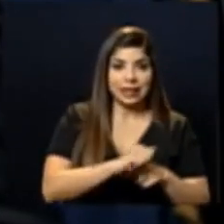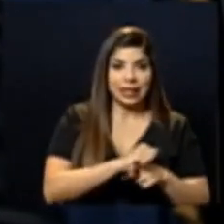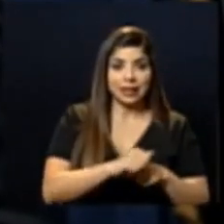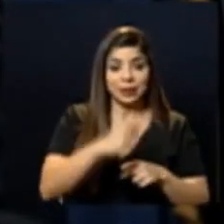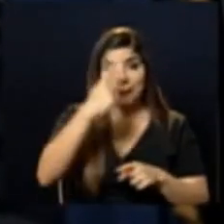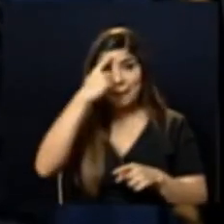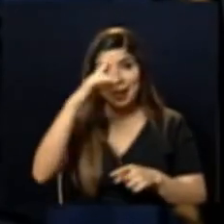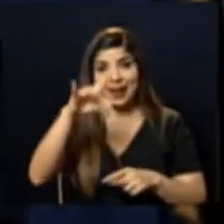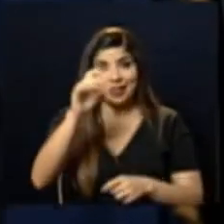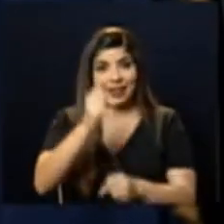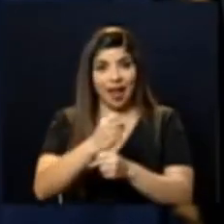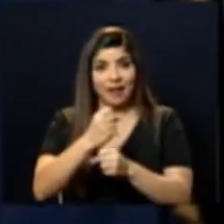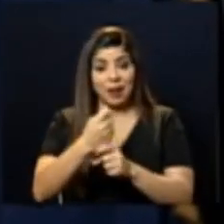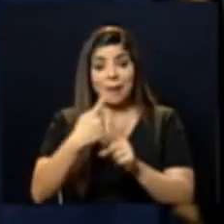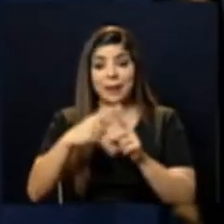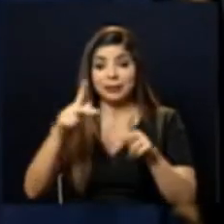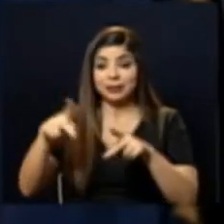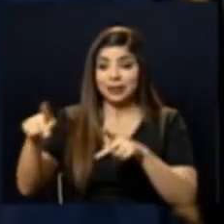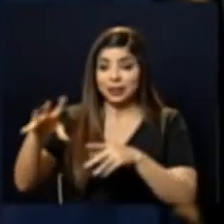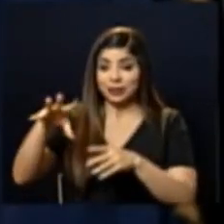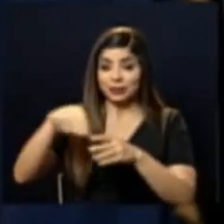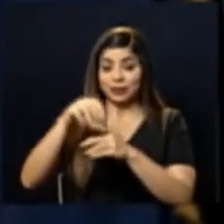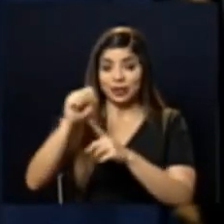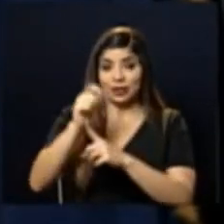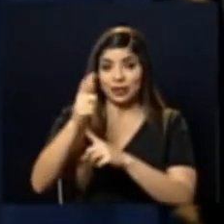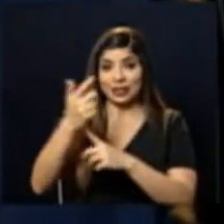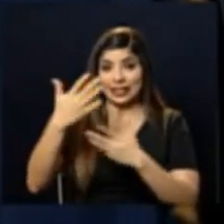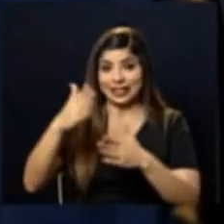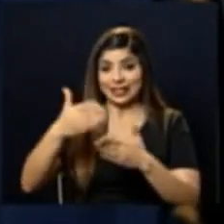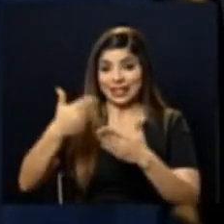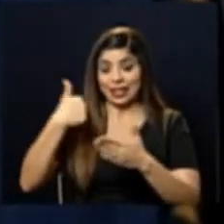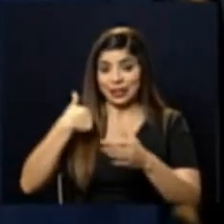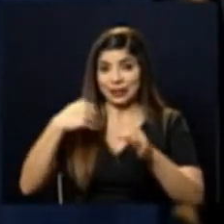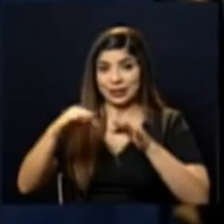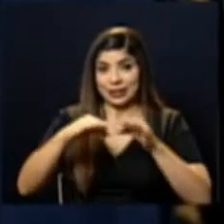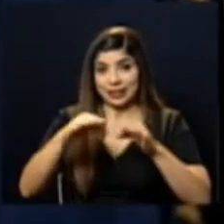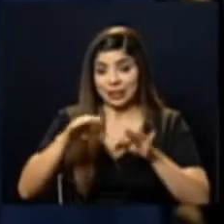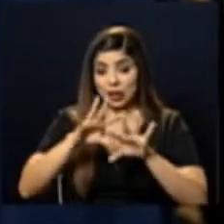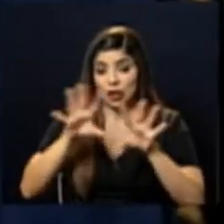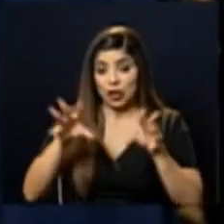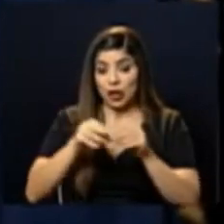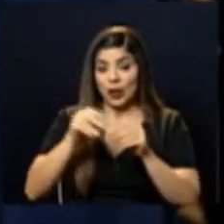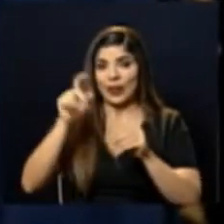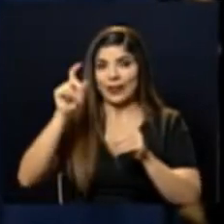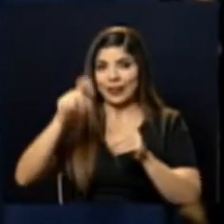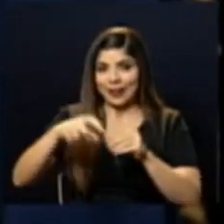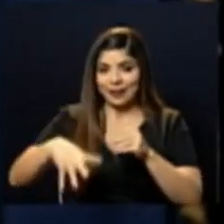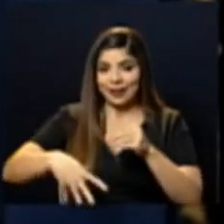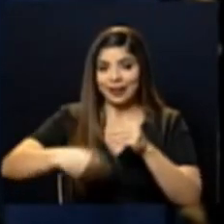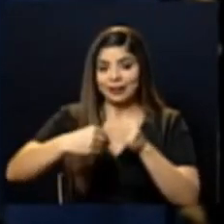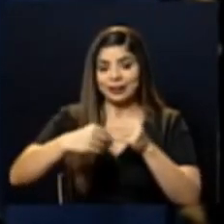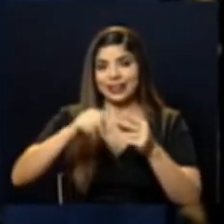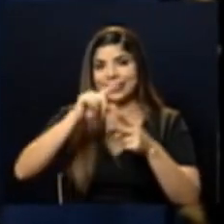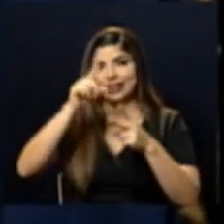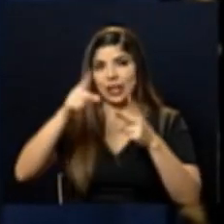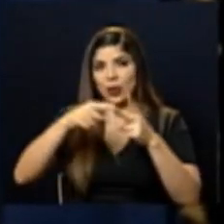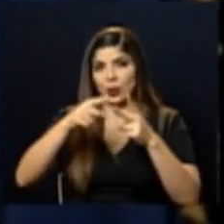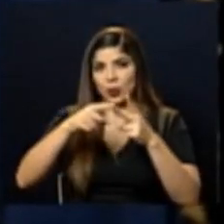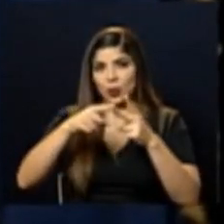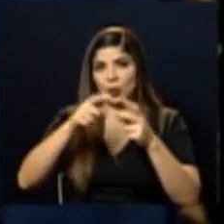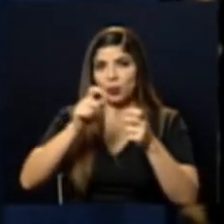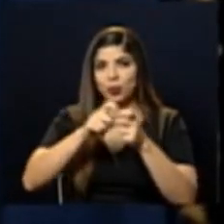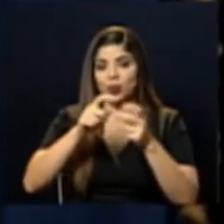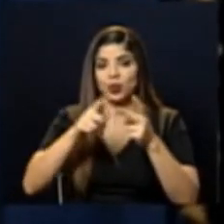para el trabajo e inclusión social que he indicado deben complementarse con el segundo punto